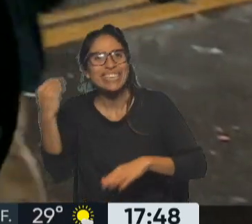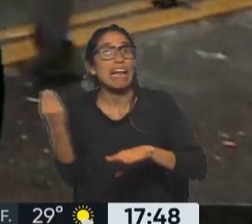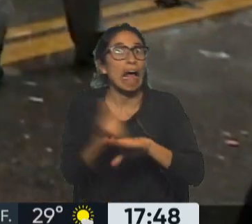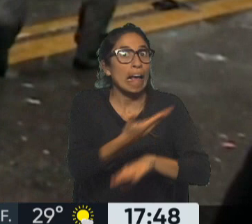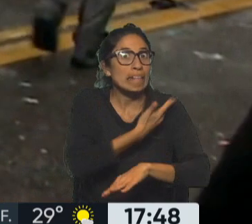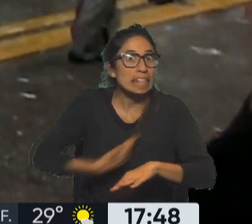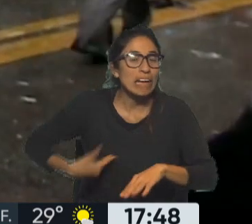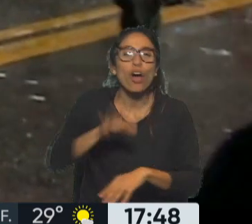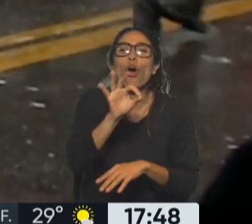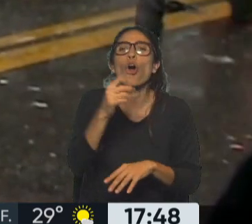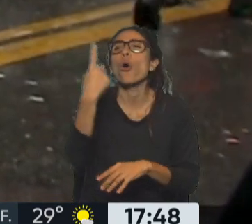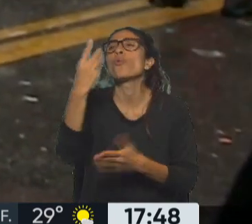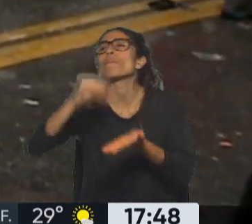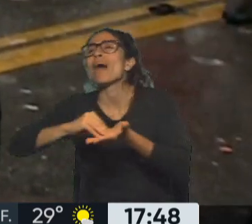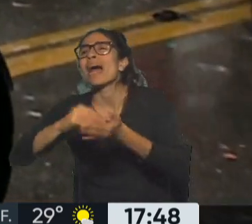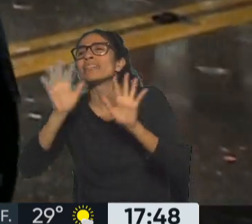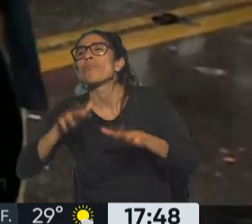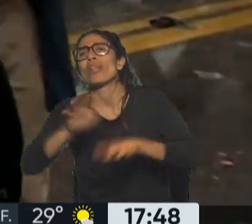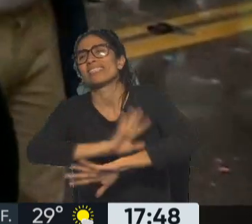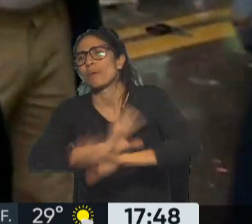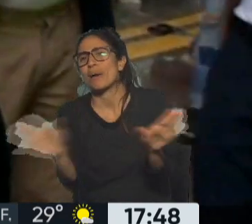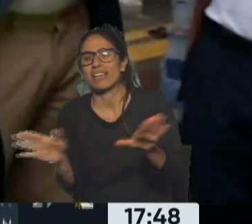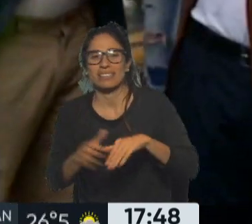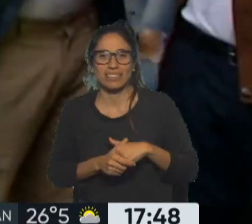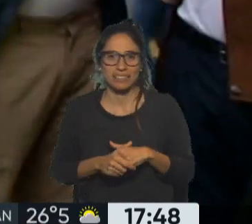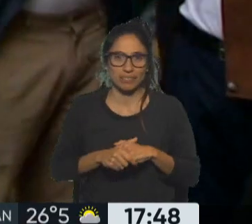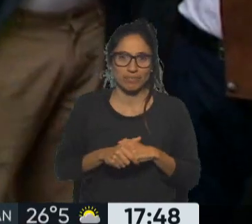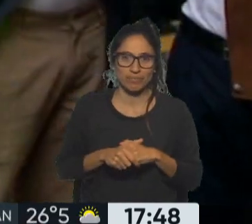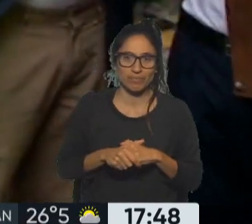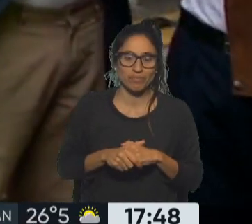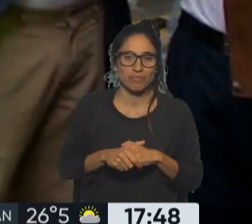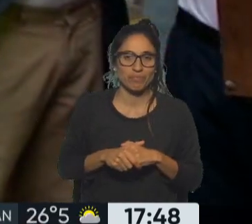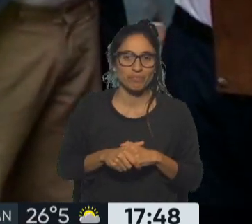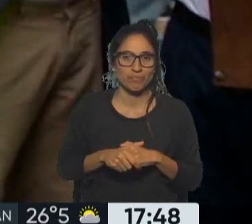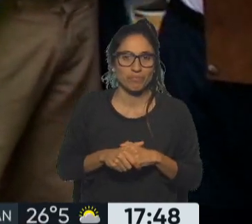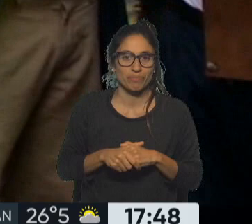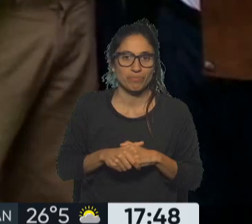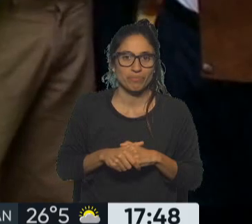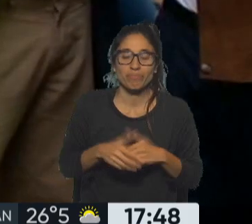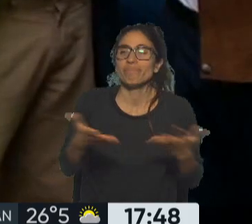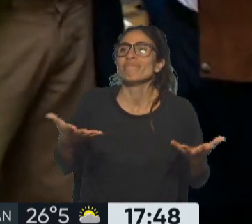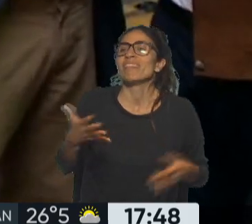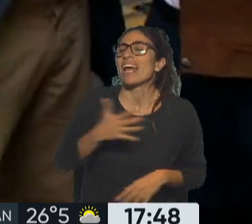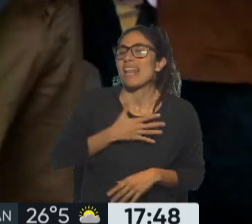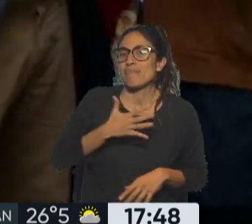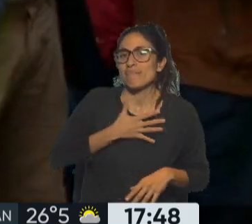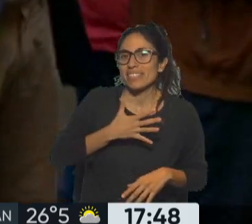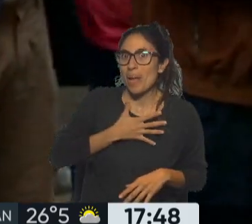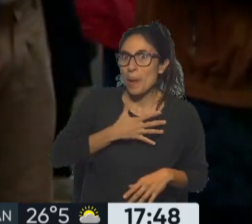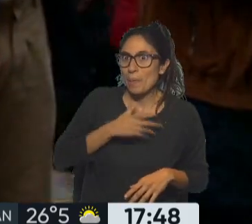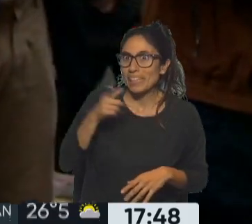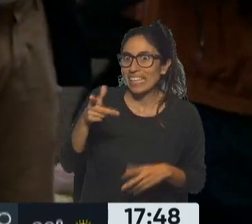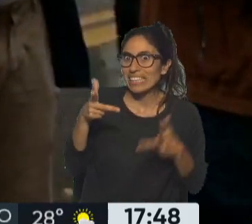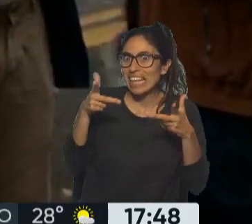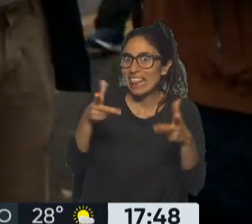más y nos jodemos más. Sin embargo, ella ahí no dio ninguna clase de respuesta, ¿no? Lamentablemente no dio ninguna clase de